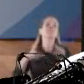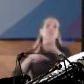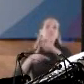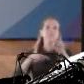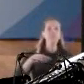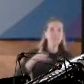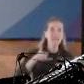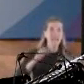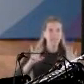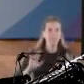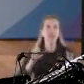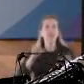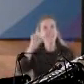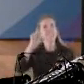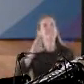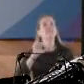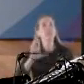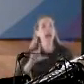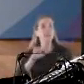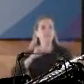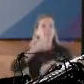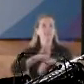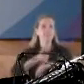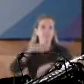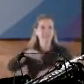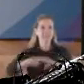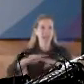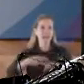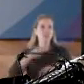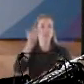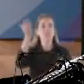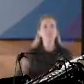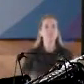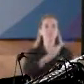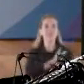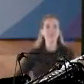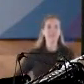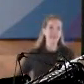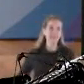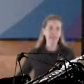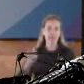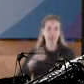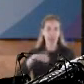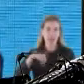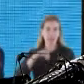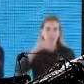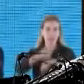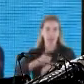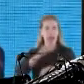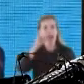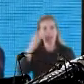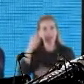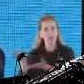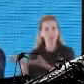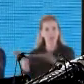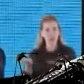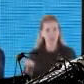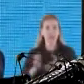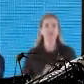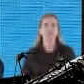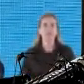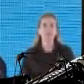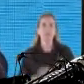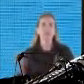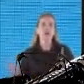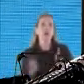lo que ya algunos de sus informes, no solamente de CEPAL para los años anteriores, sino también de otros organismos internacionales, así como centros